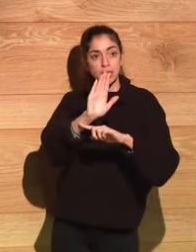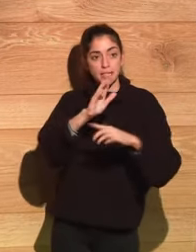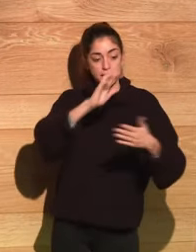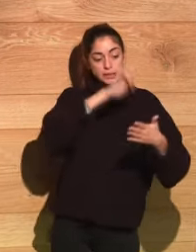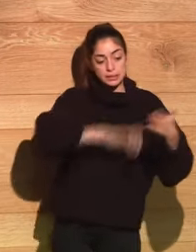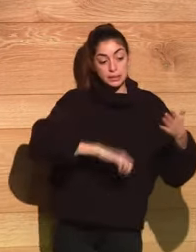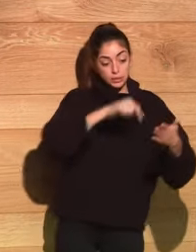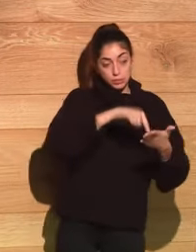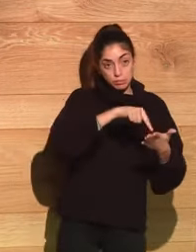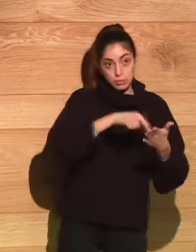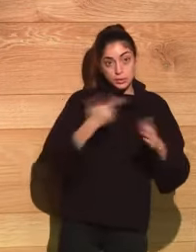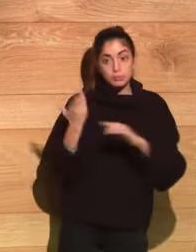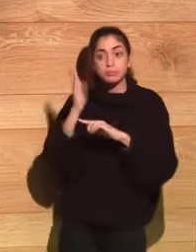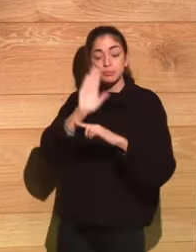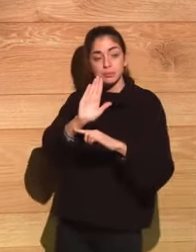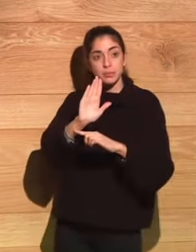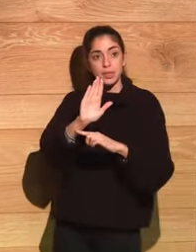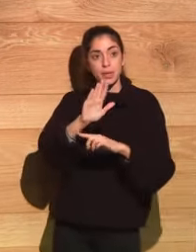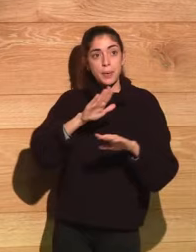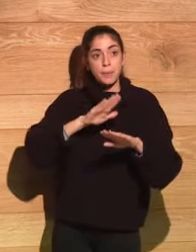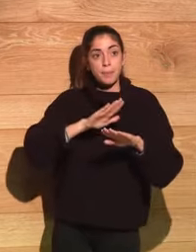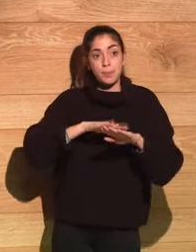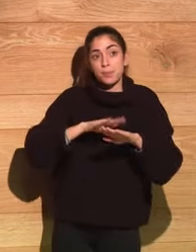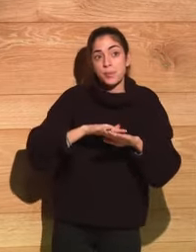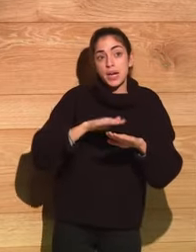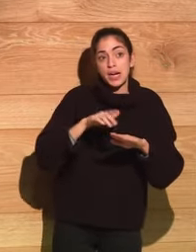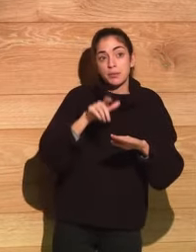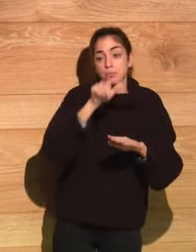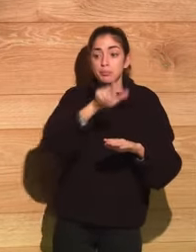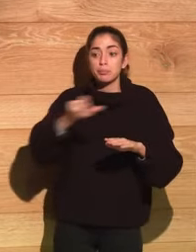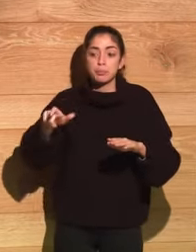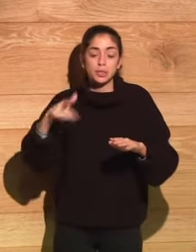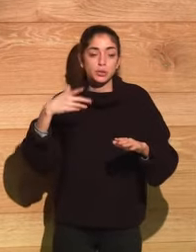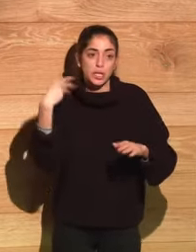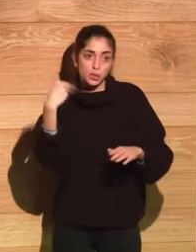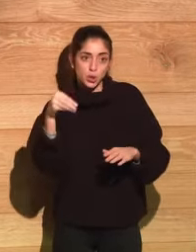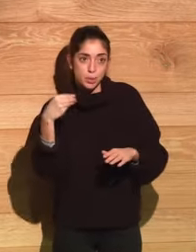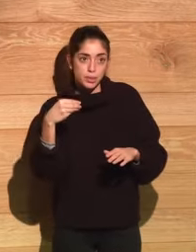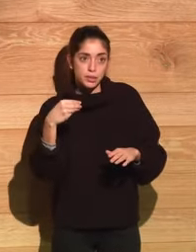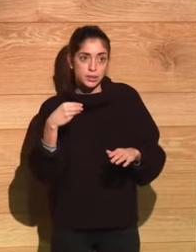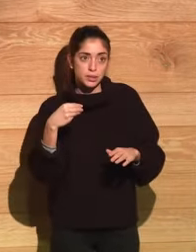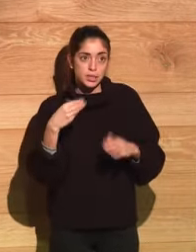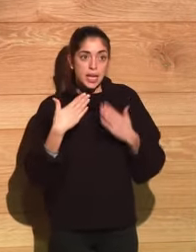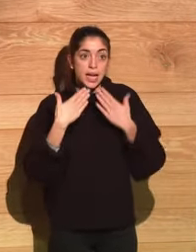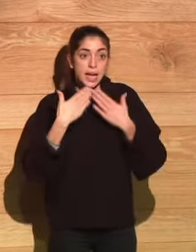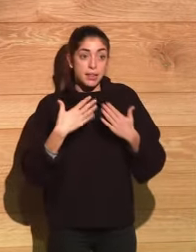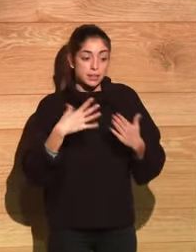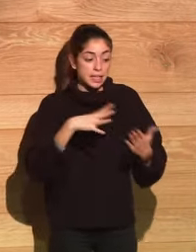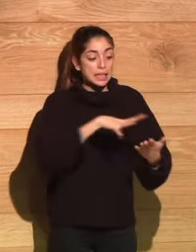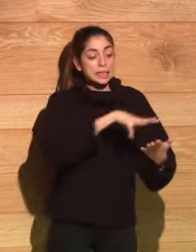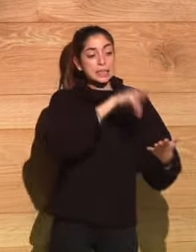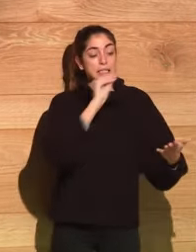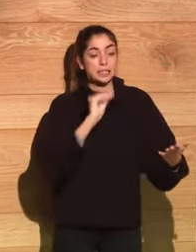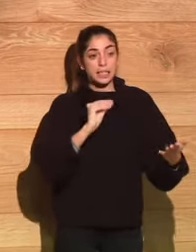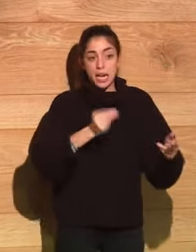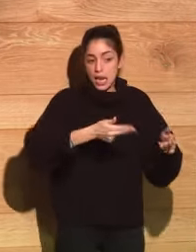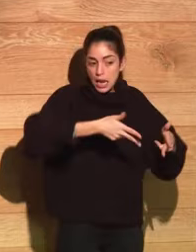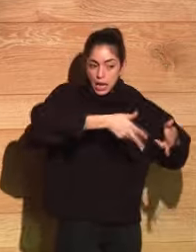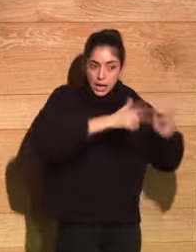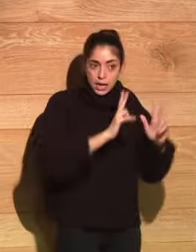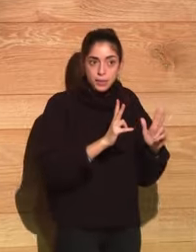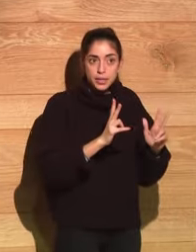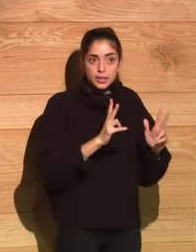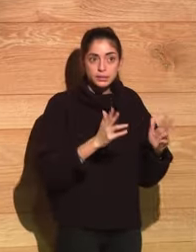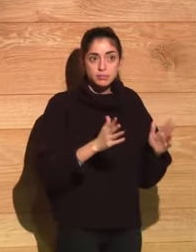vida de las generaciones de creadores jóvenes. O sea, que lo interpretaran y lo interpretaran libremente, o sea, sin ninguna especie de